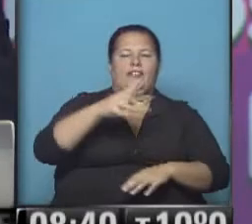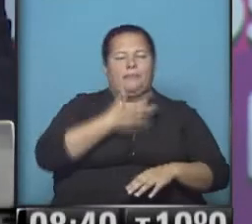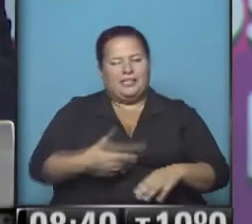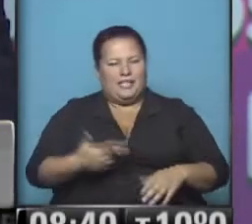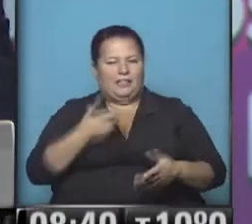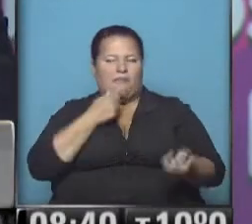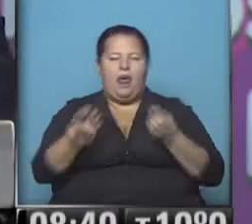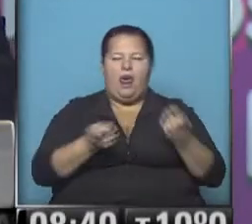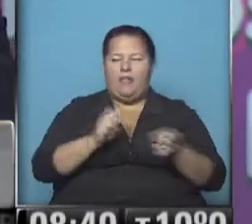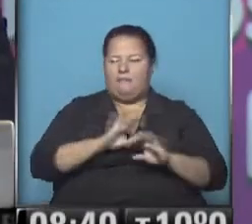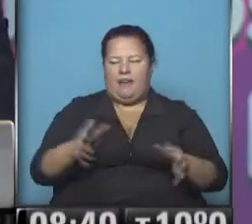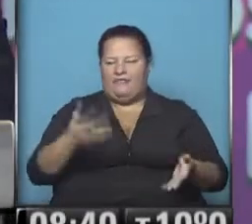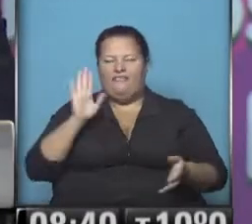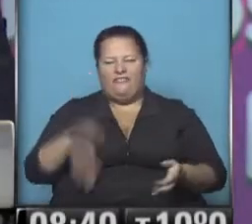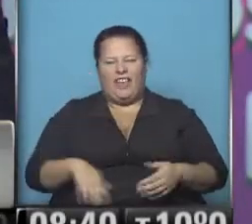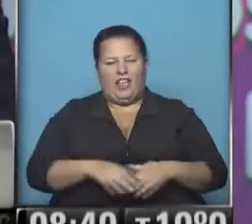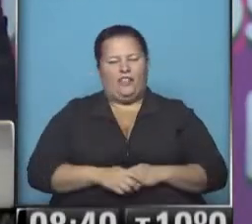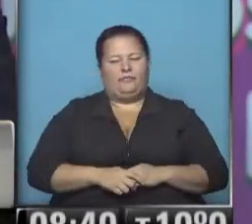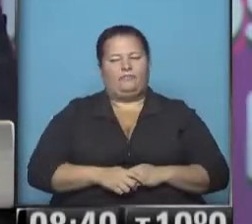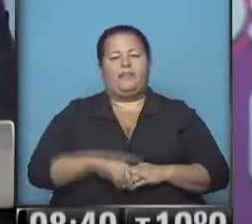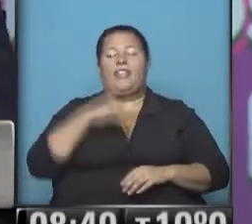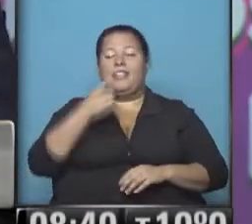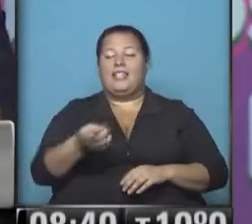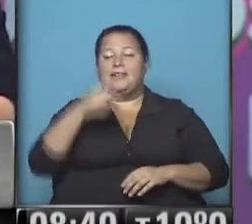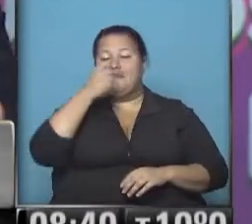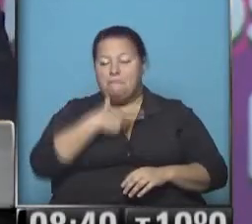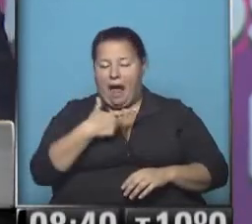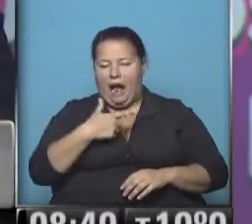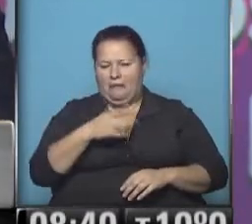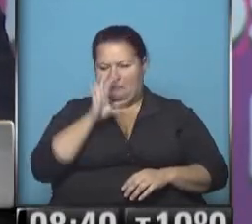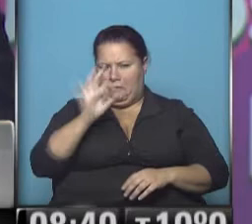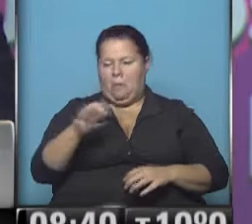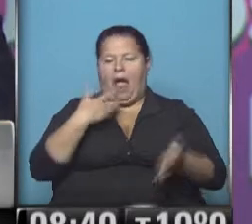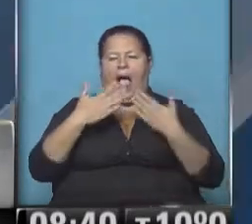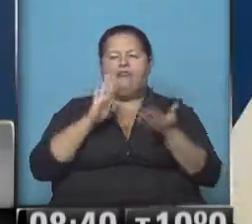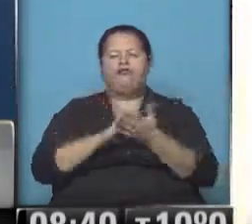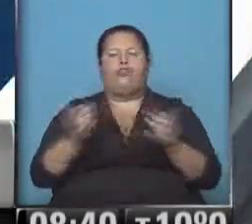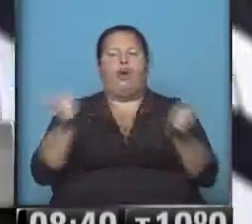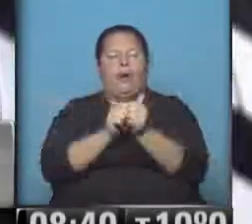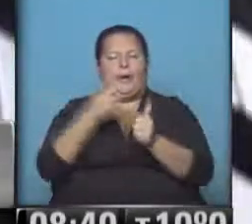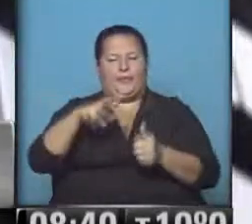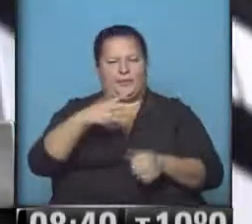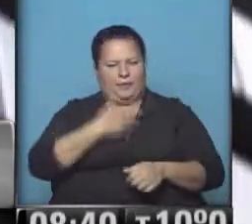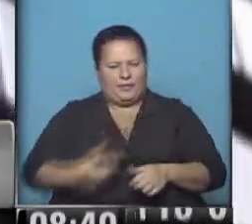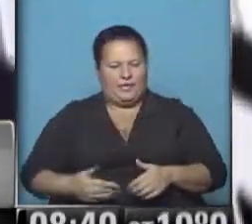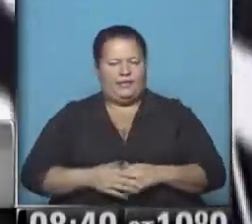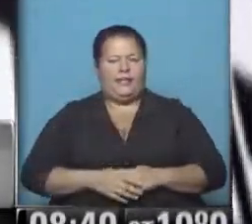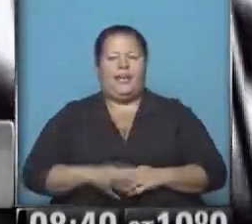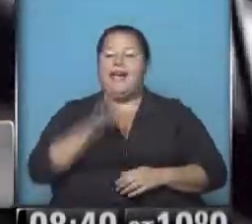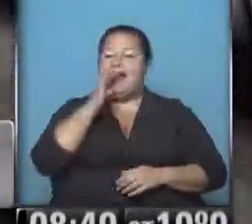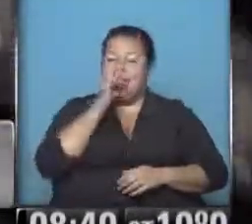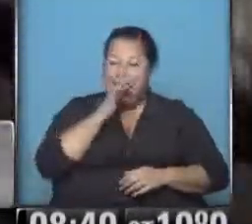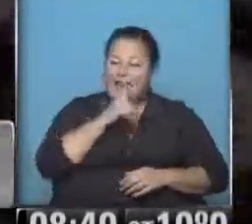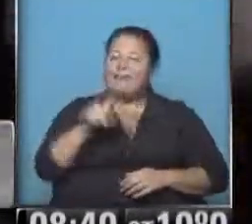un manoseo que no es agradable. Aclaró que con Macri nunca se habló del tema. Clarín y